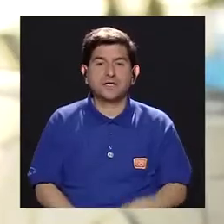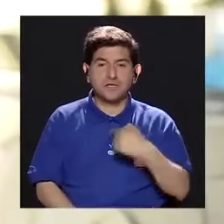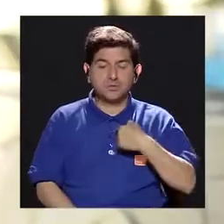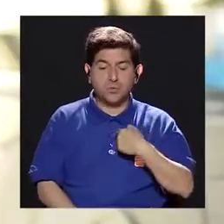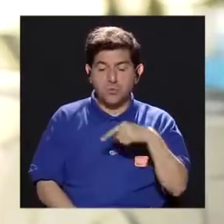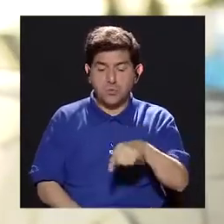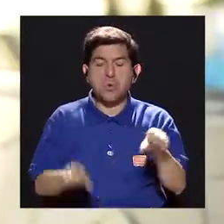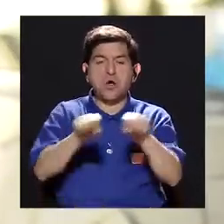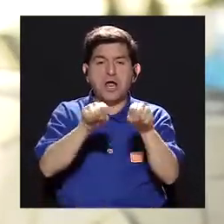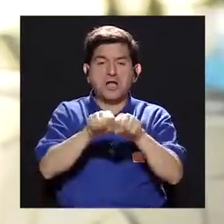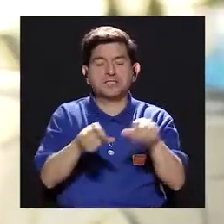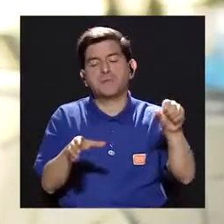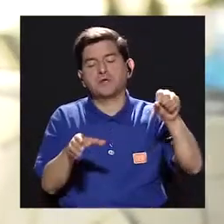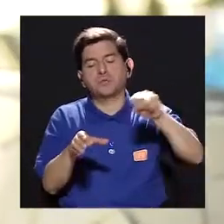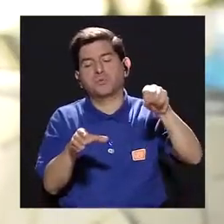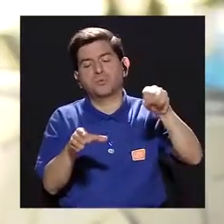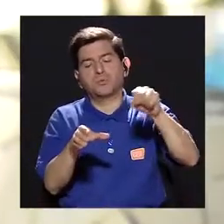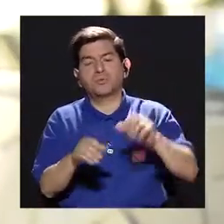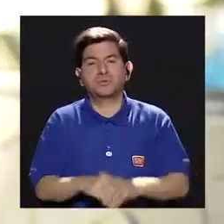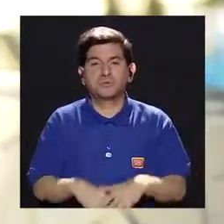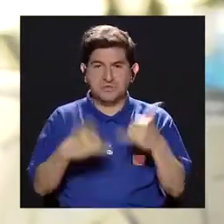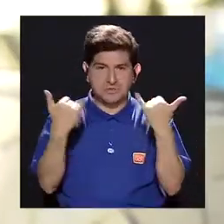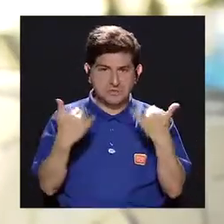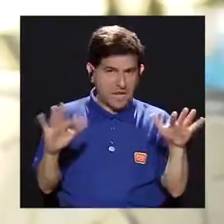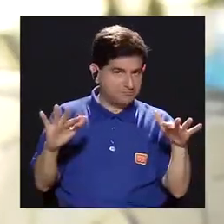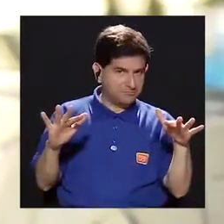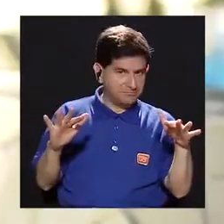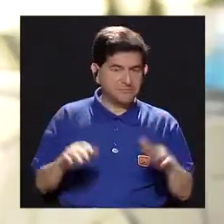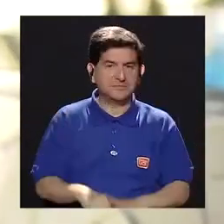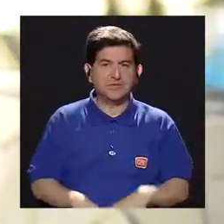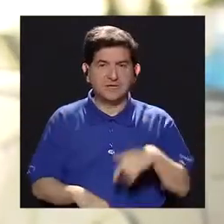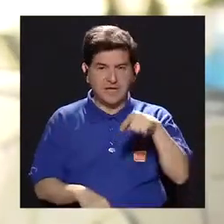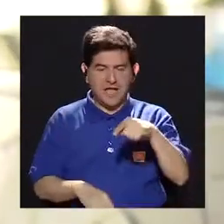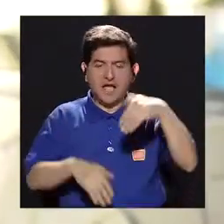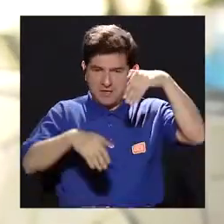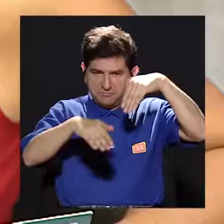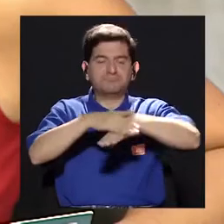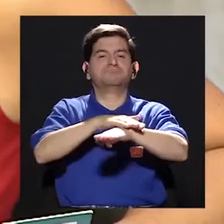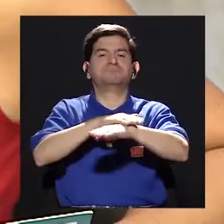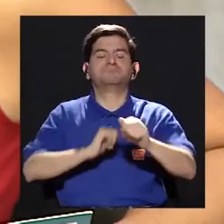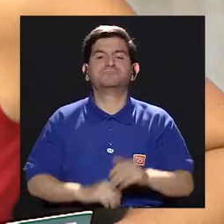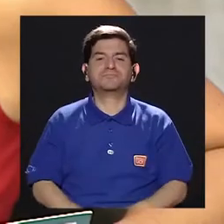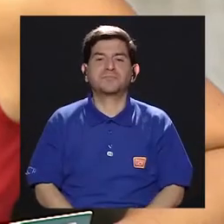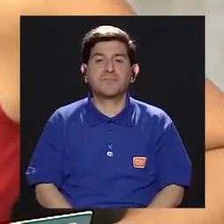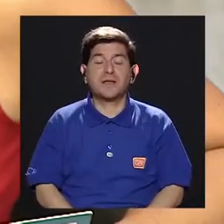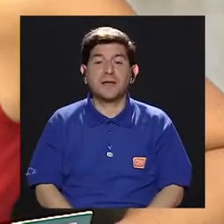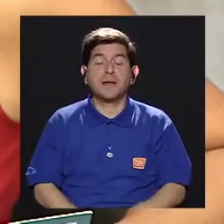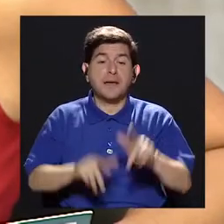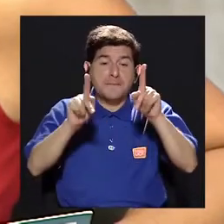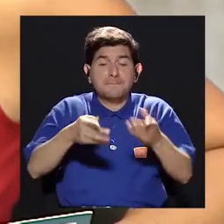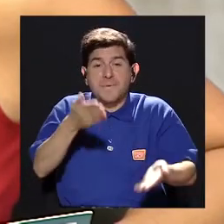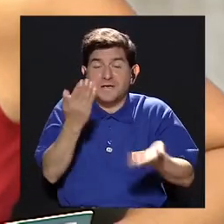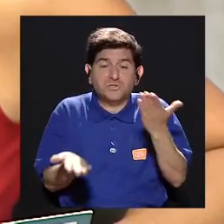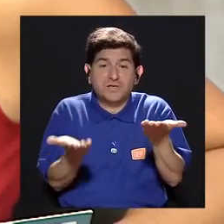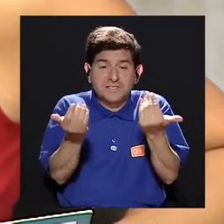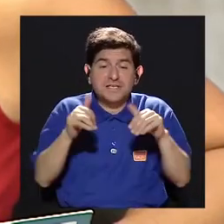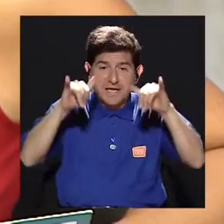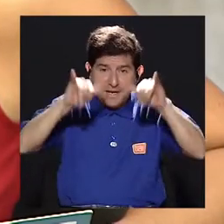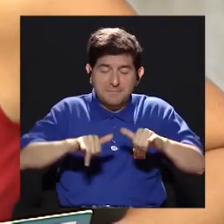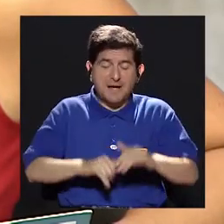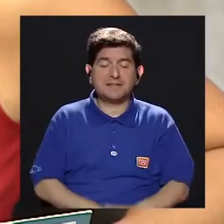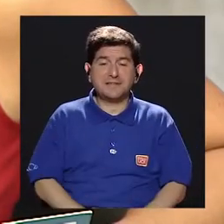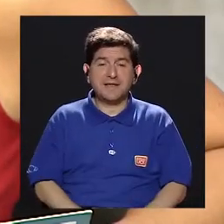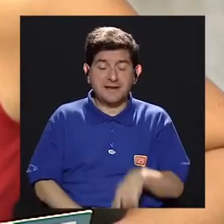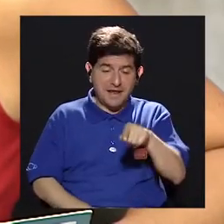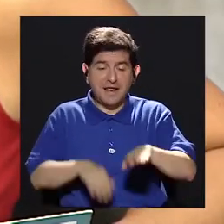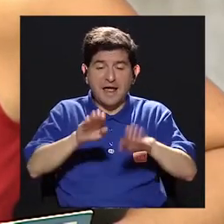en el calzado, hago así con el calzado, me queda con el talquito y ahí meto mi pie. Inclusive para algunas personas que quieren mantener su